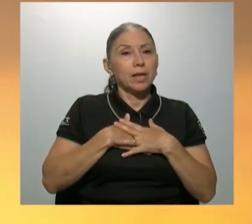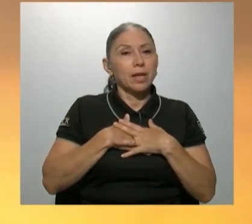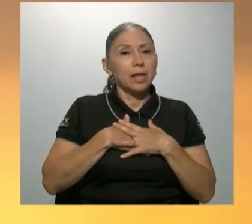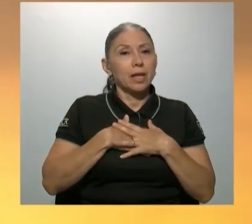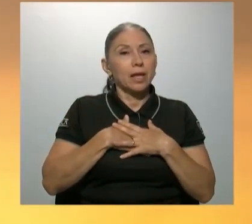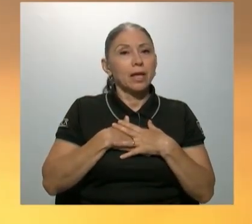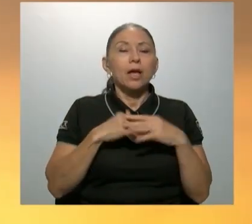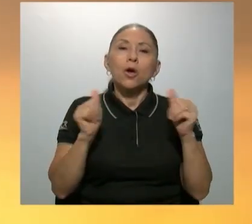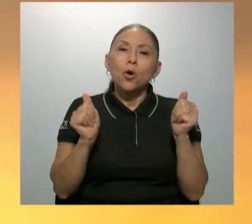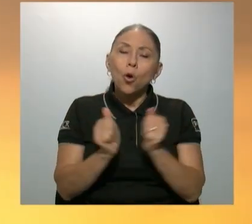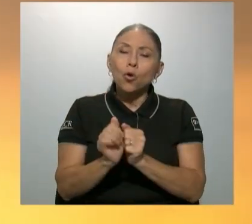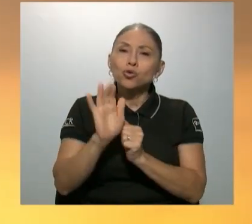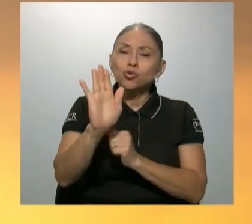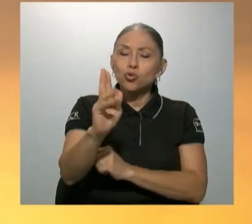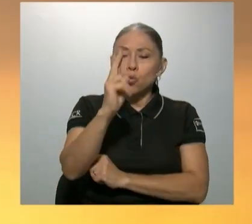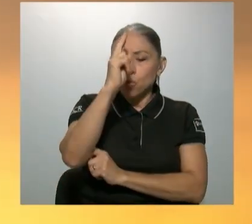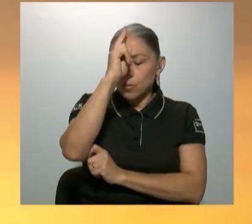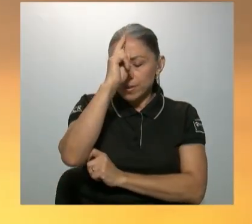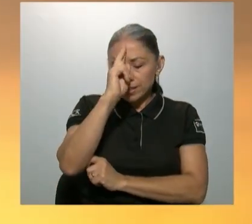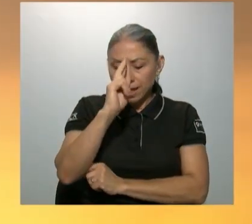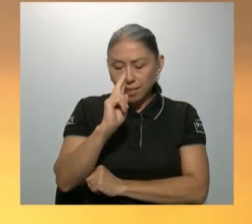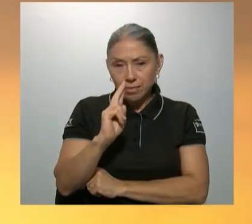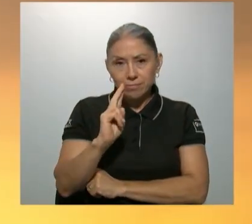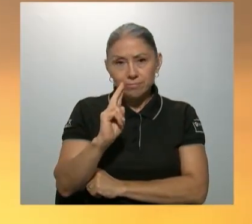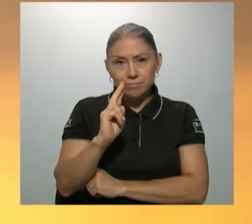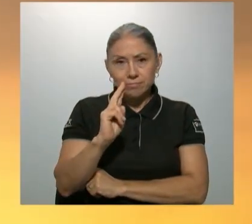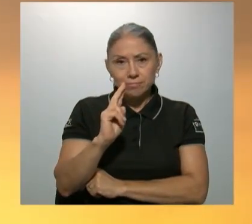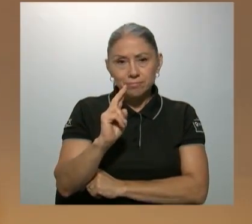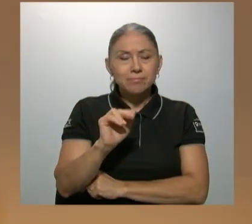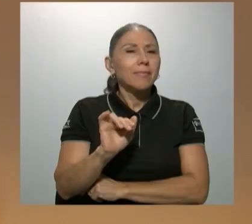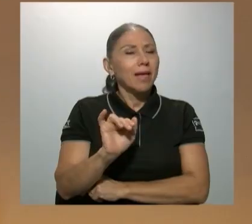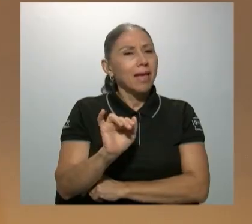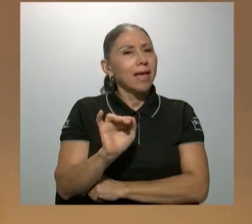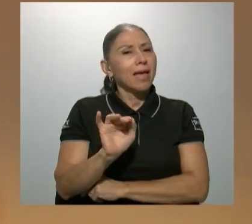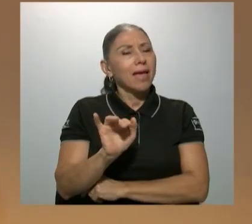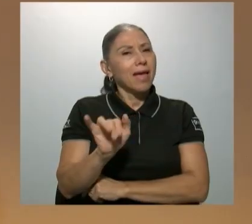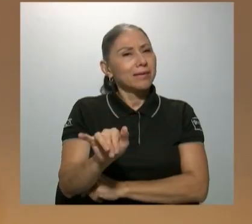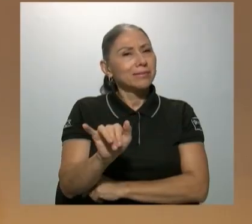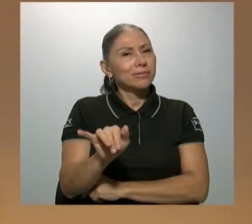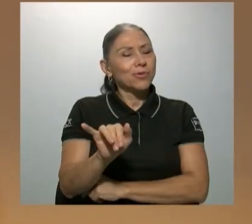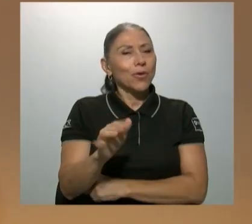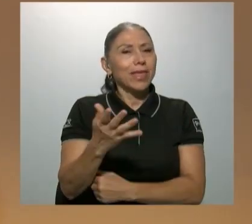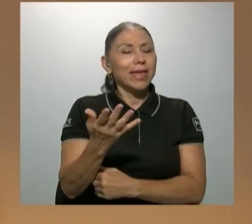con su humildad, eso de la ausencia de